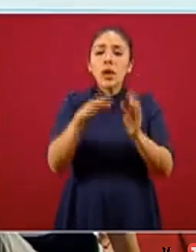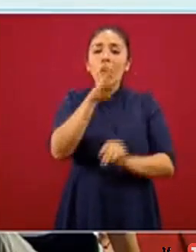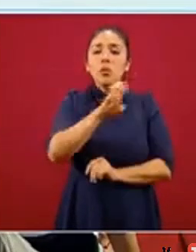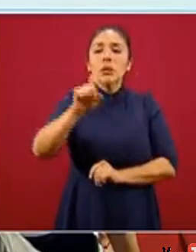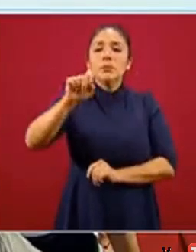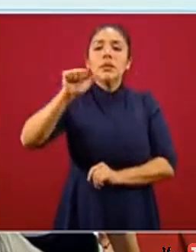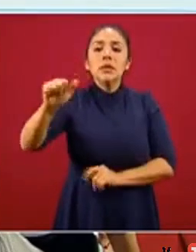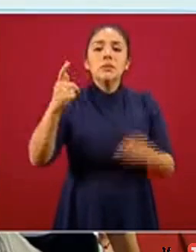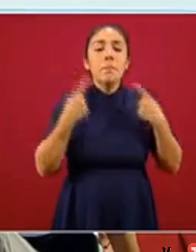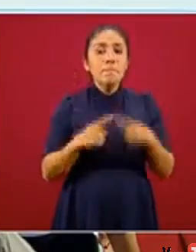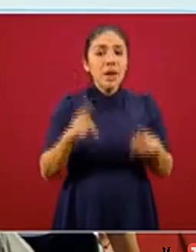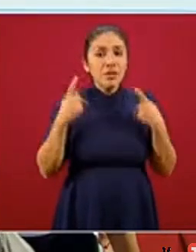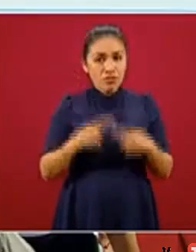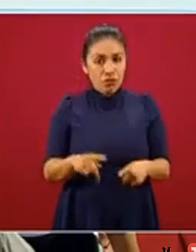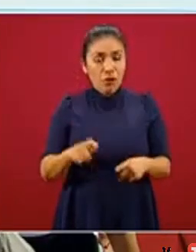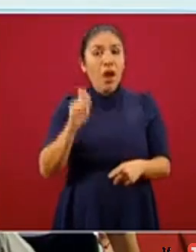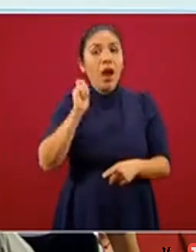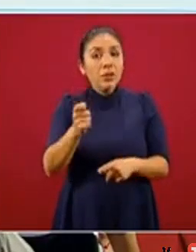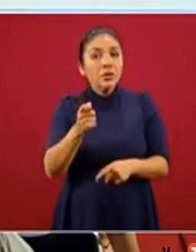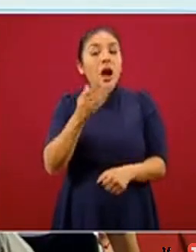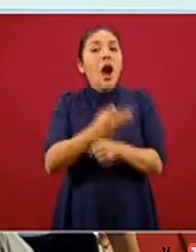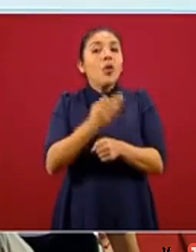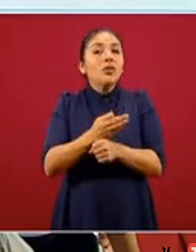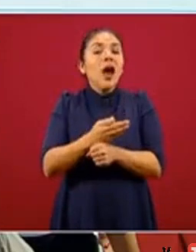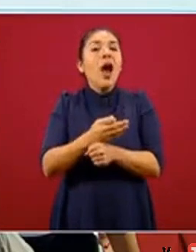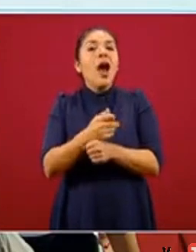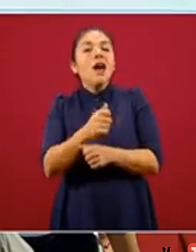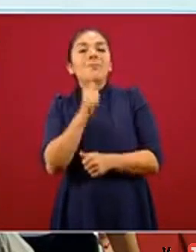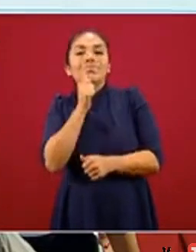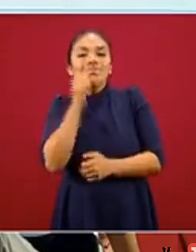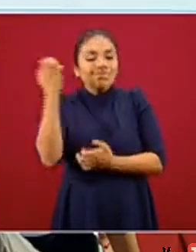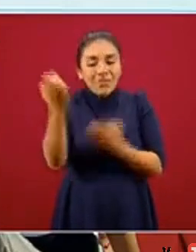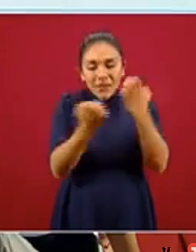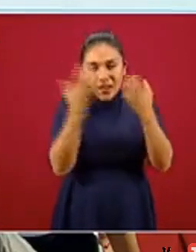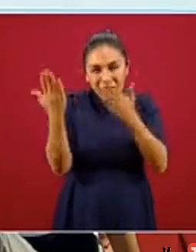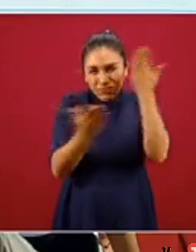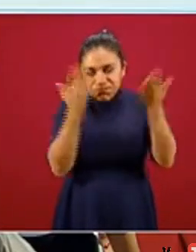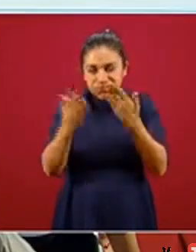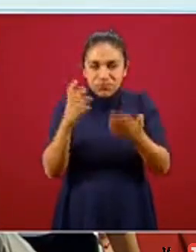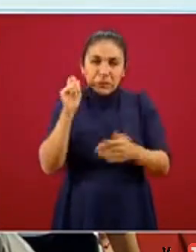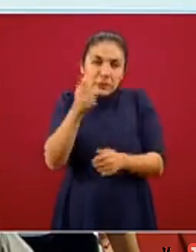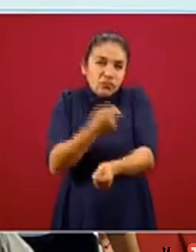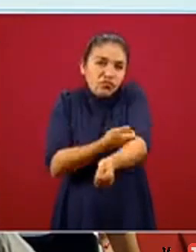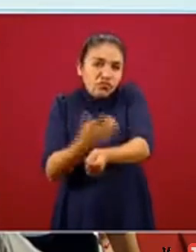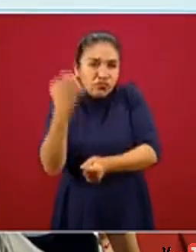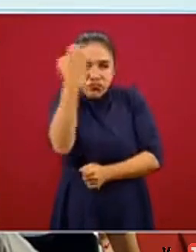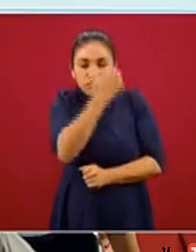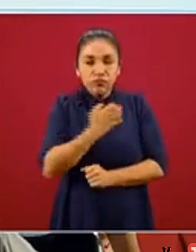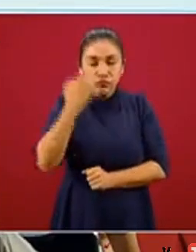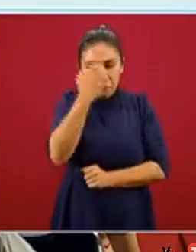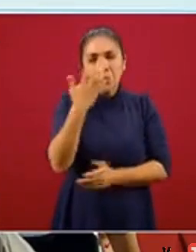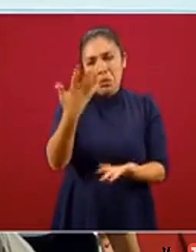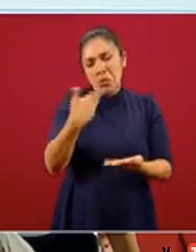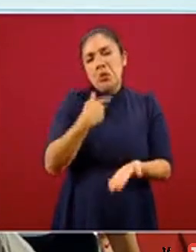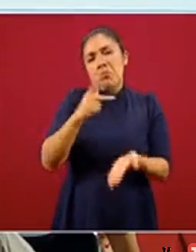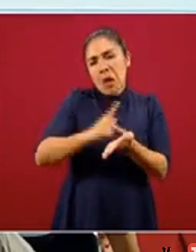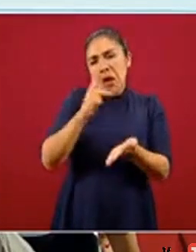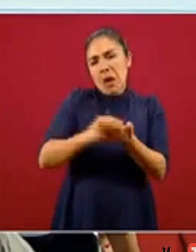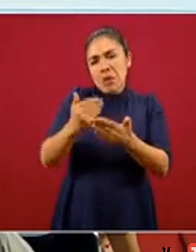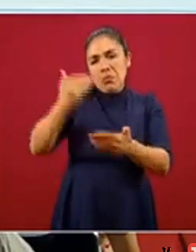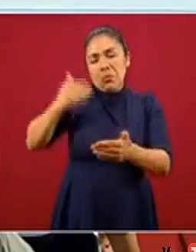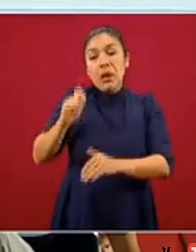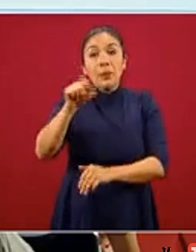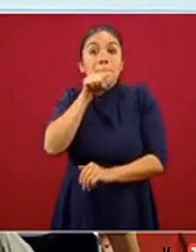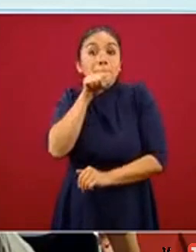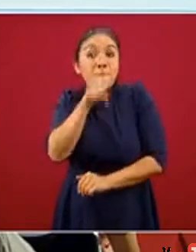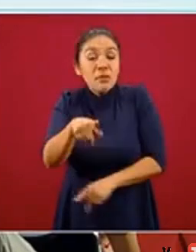56,926 personas que están en tránsito, están en el proceso de estudio. Hemos dicho varias veces, pero lo recuerdo, no son las mismas